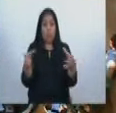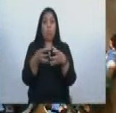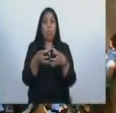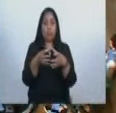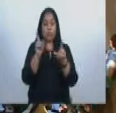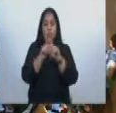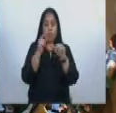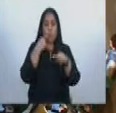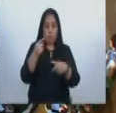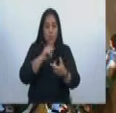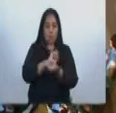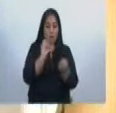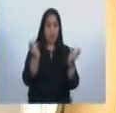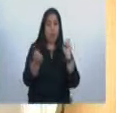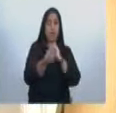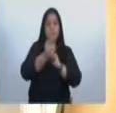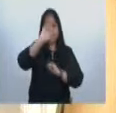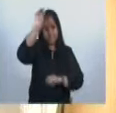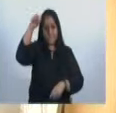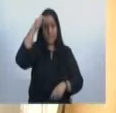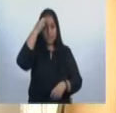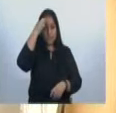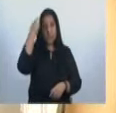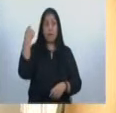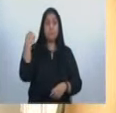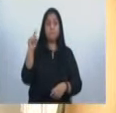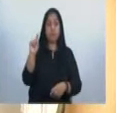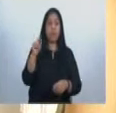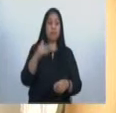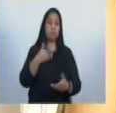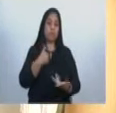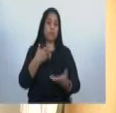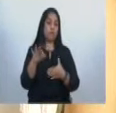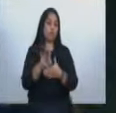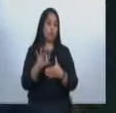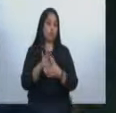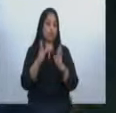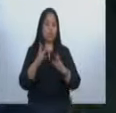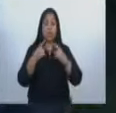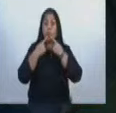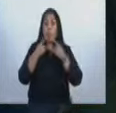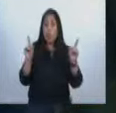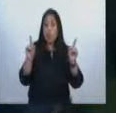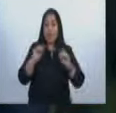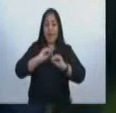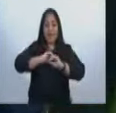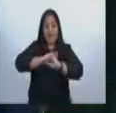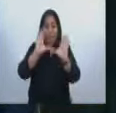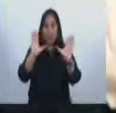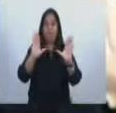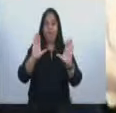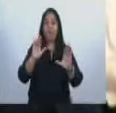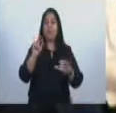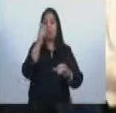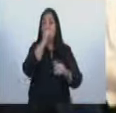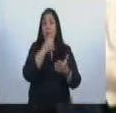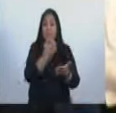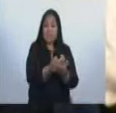logremos cambiar la política para que los funcionarios públicos tengan Claro que Sin